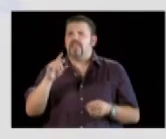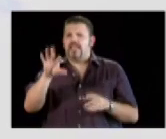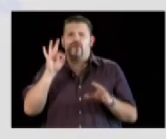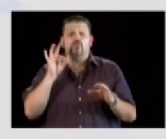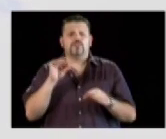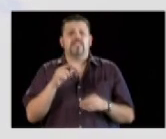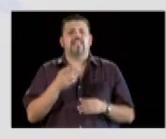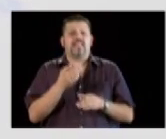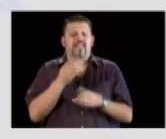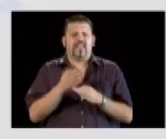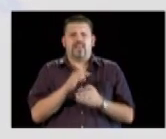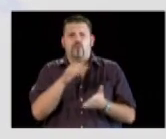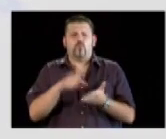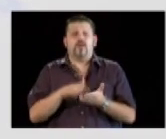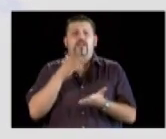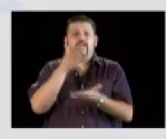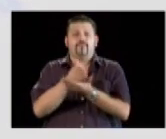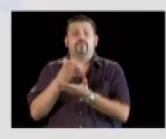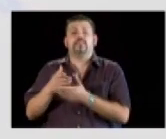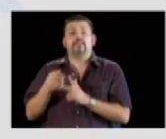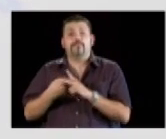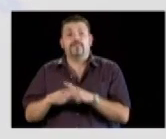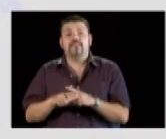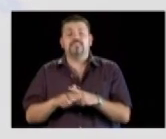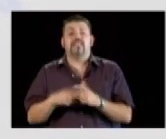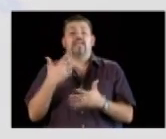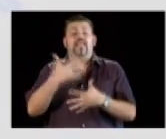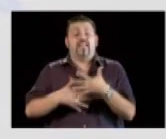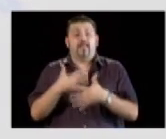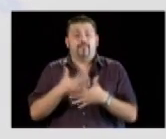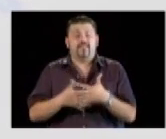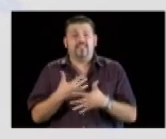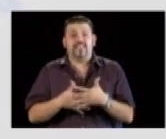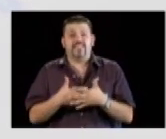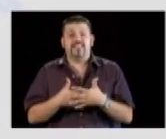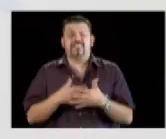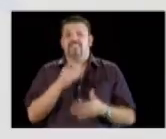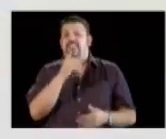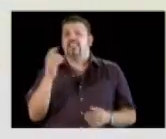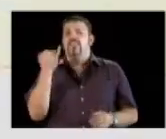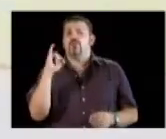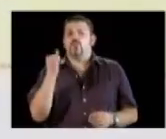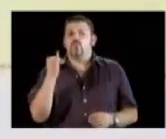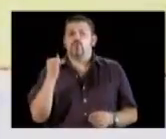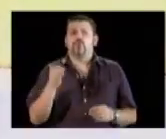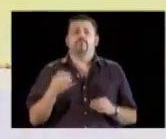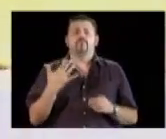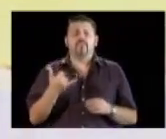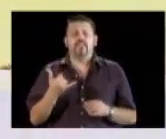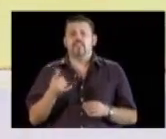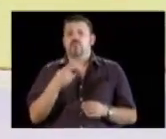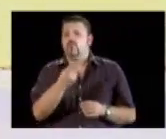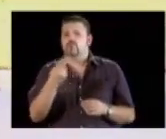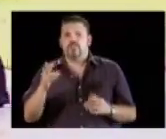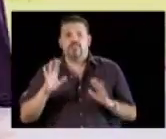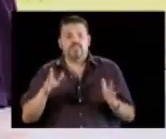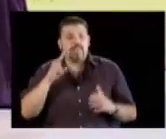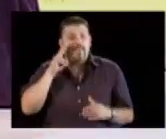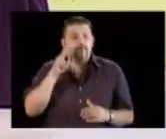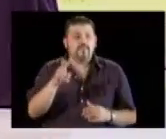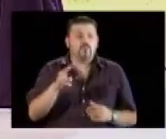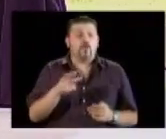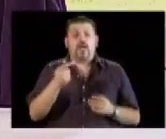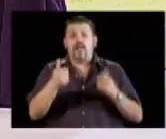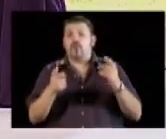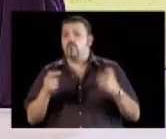distribución a partir del 15 de junio. Y ustedes ya han visto, o algunos de ustedes